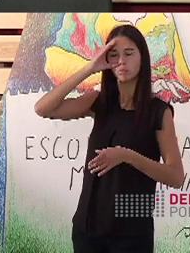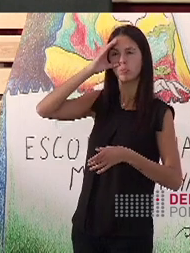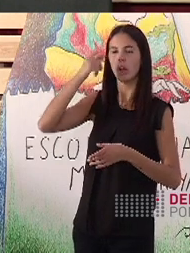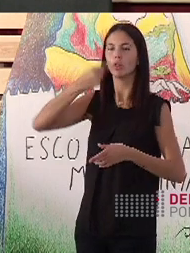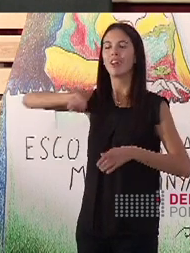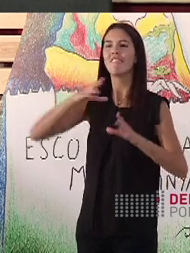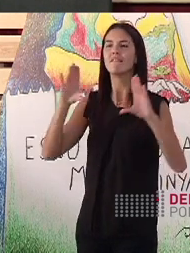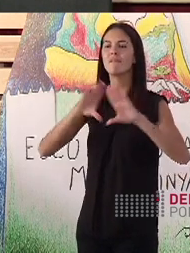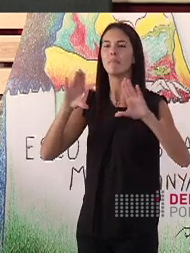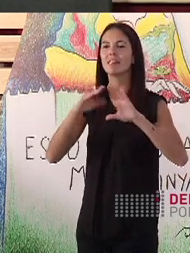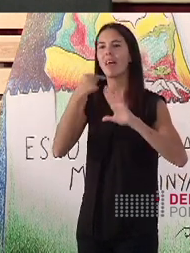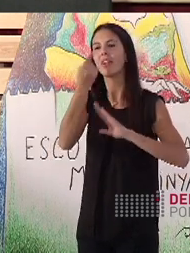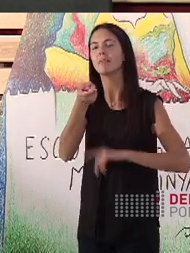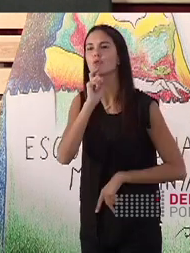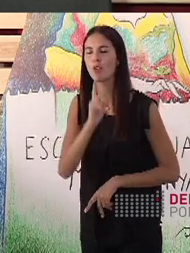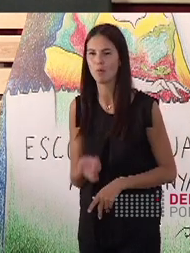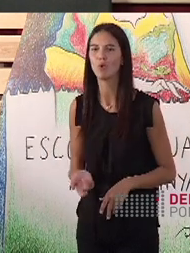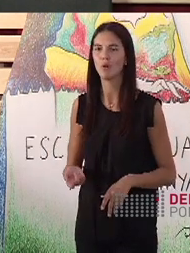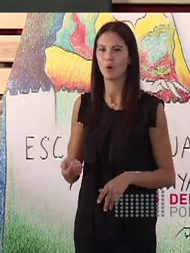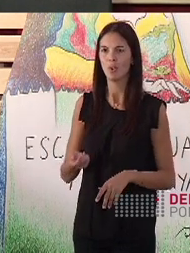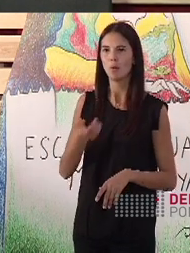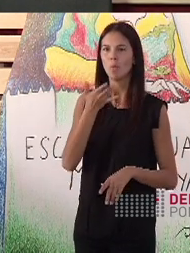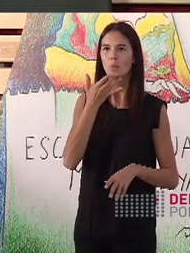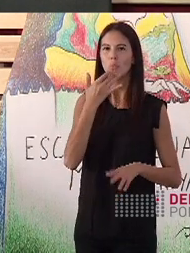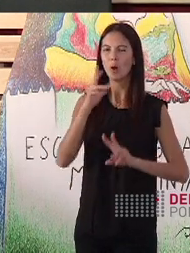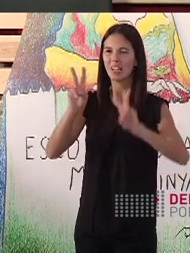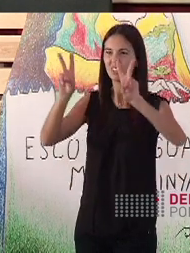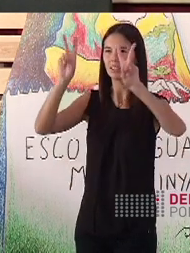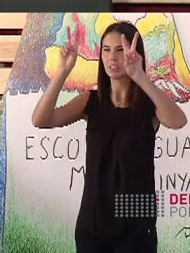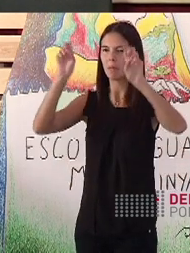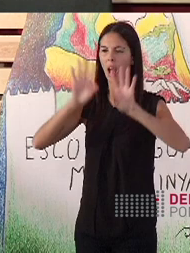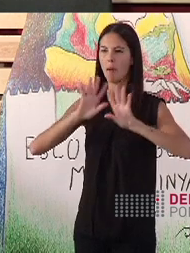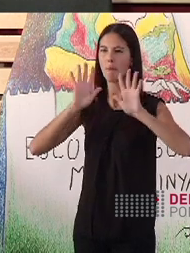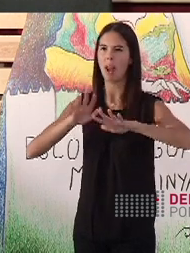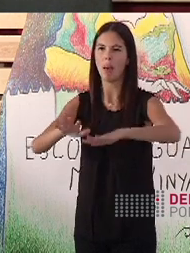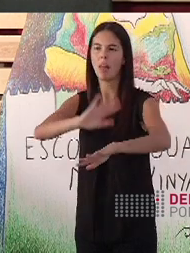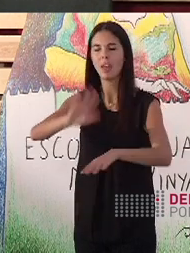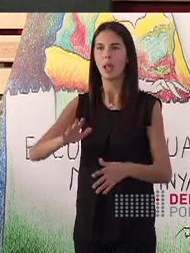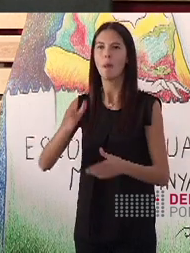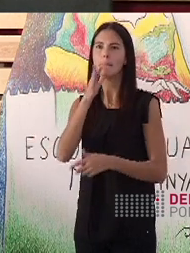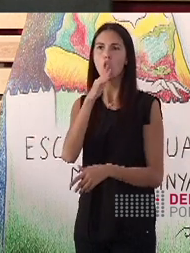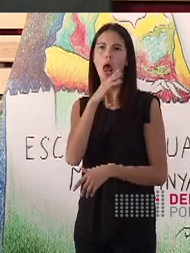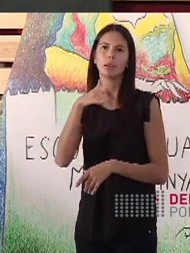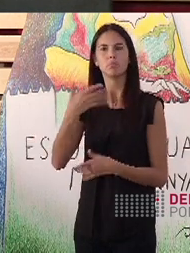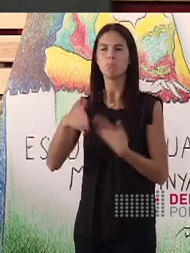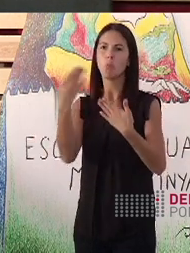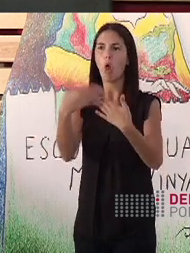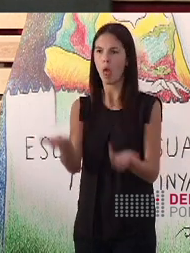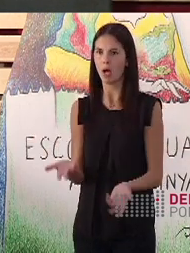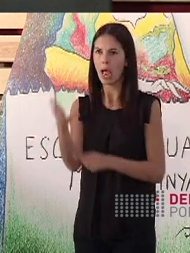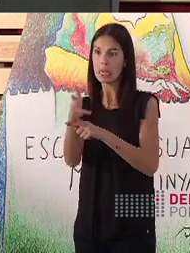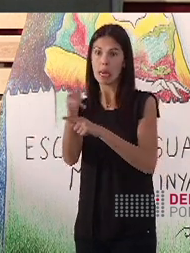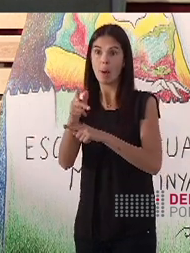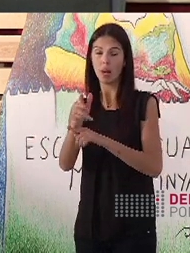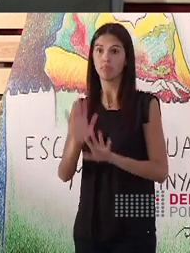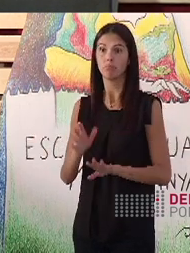y de cómo hemos sabido relacionar muy bien el auge de las manadas, el que parece que se ha puesto de moda violar en ciertos ámbitos. Y grabar, violar